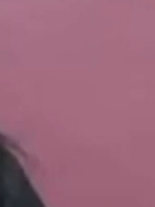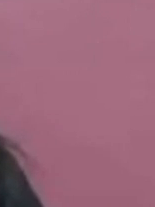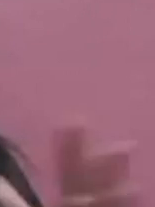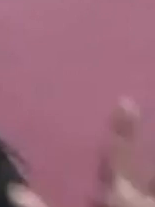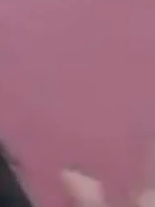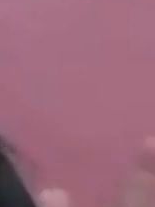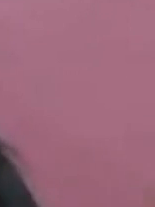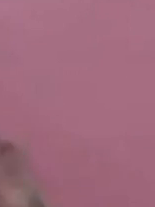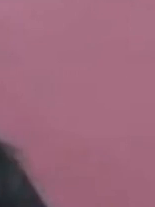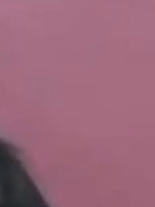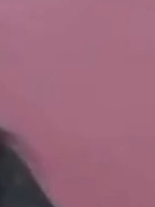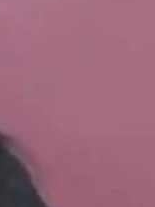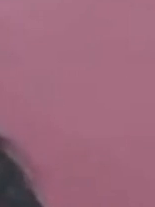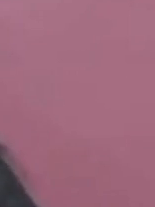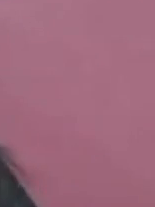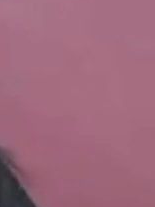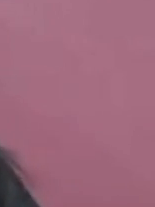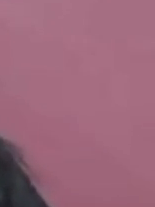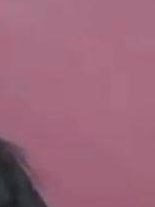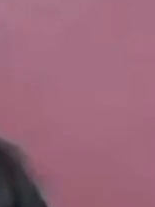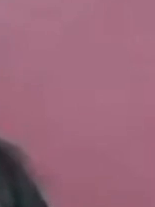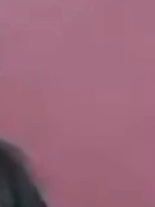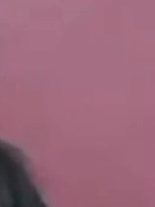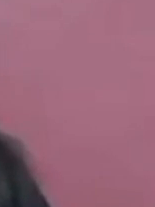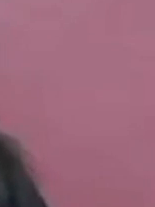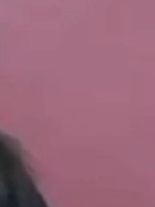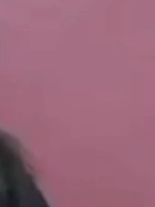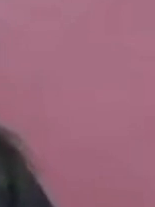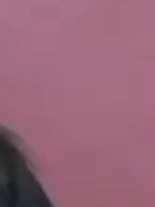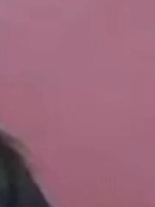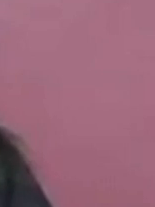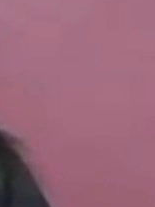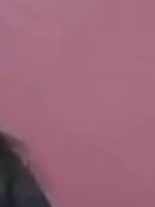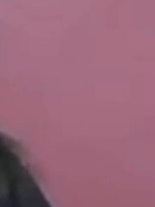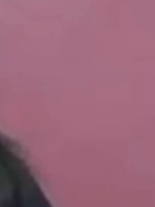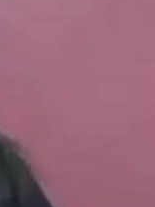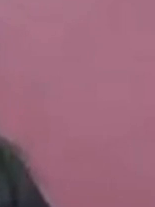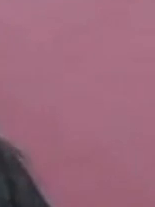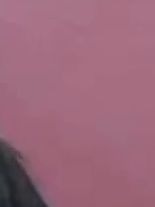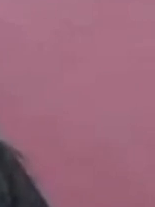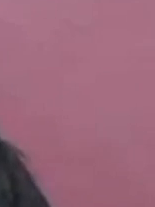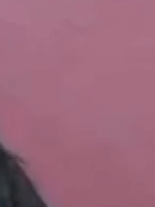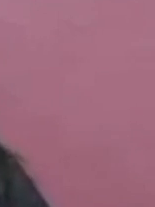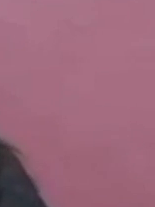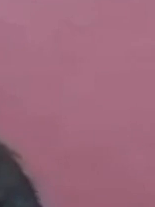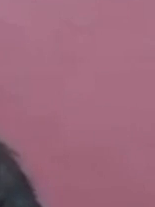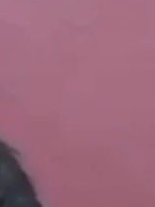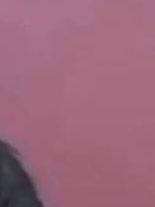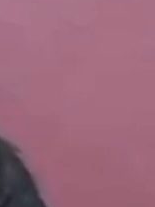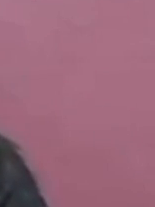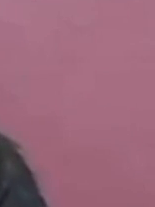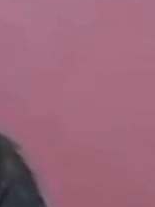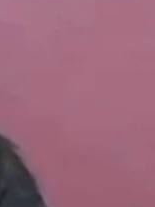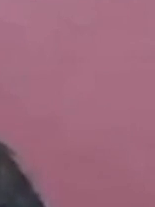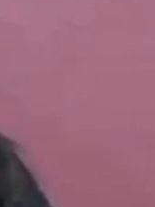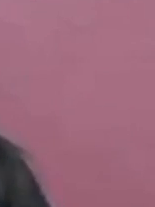intereses o siguiendo este tipo de dogmas o vanguardias, que nos permite decir, ok, a lo mejor no necesito tanto dinero para